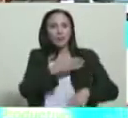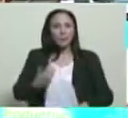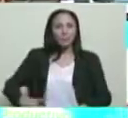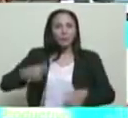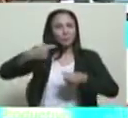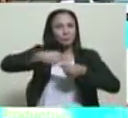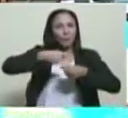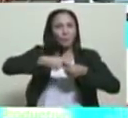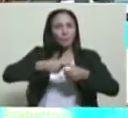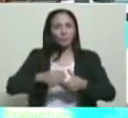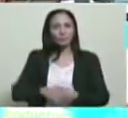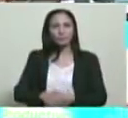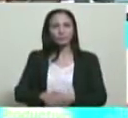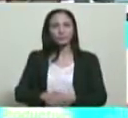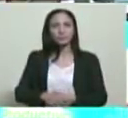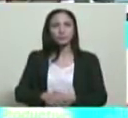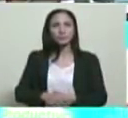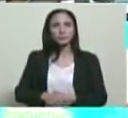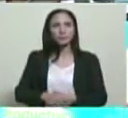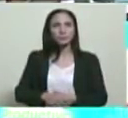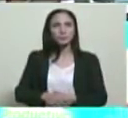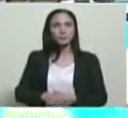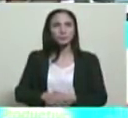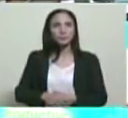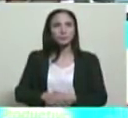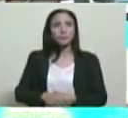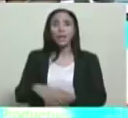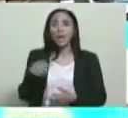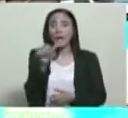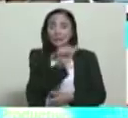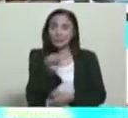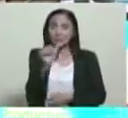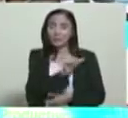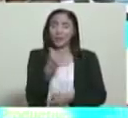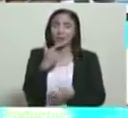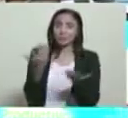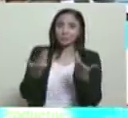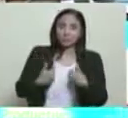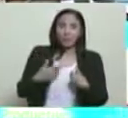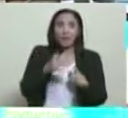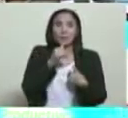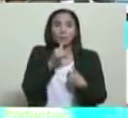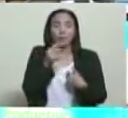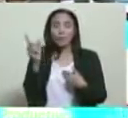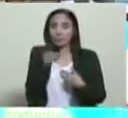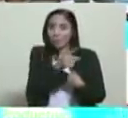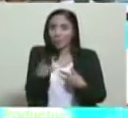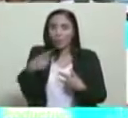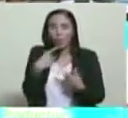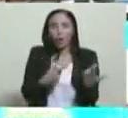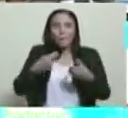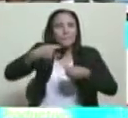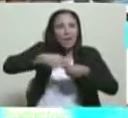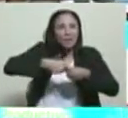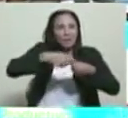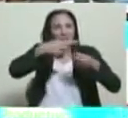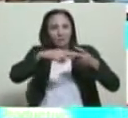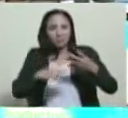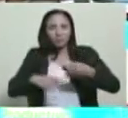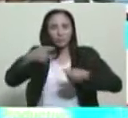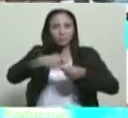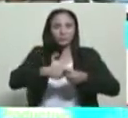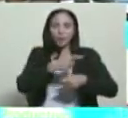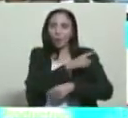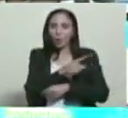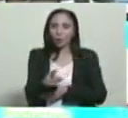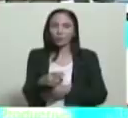de Pequivén. Él me informa semanalmente si la materia prima llegó o no. Es una orden de fiel cumplimiento.